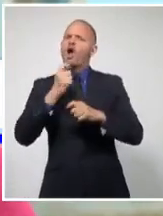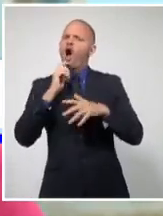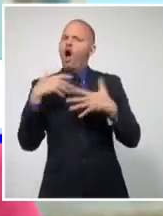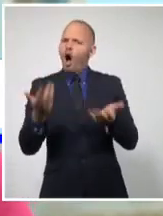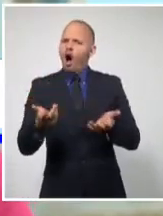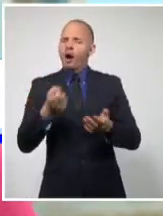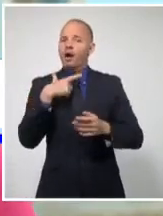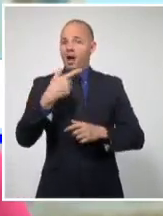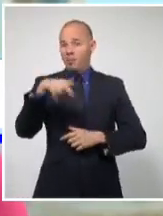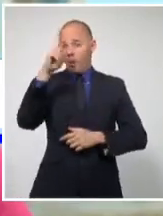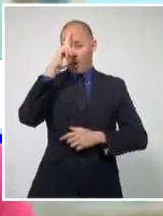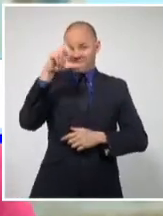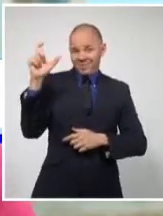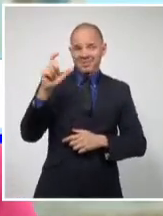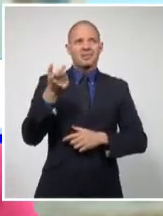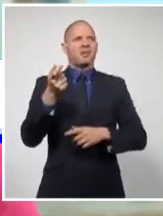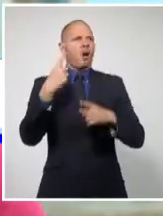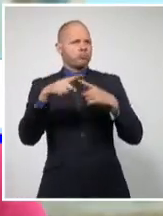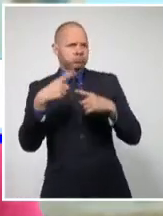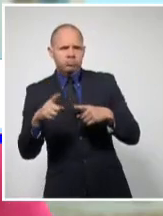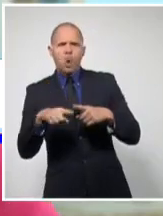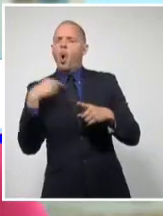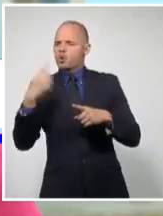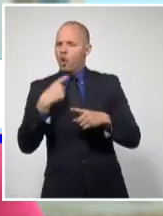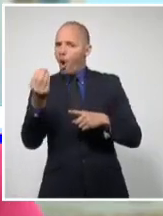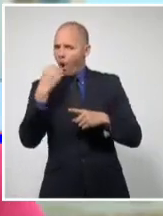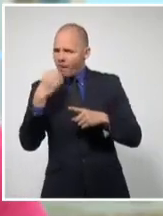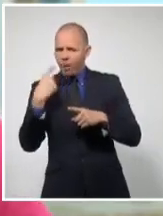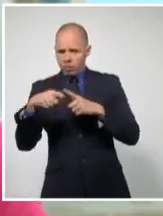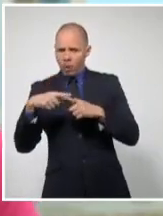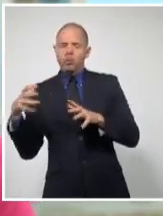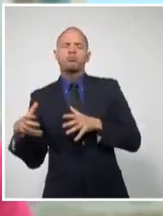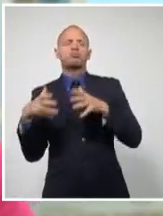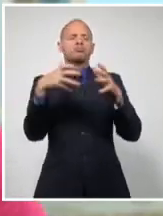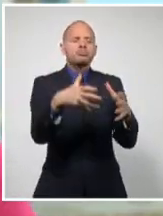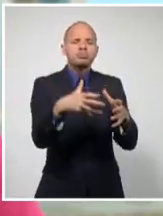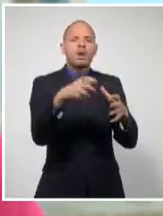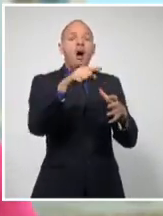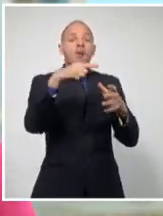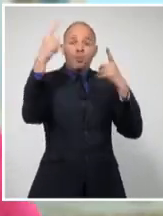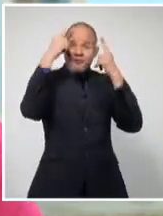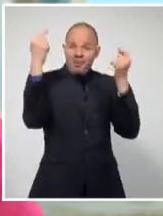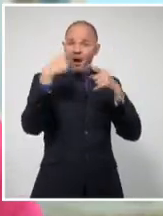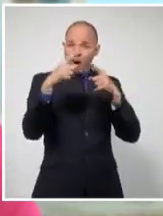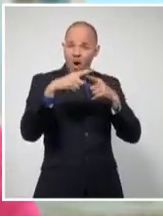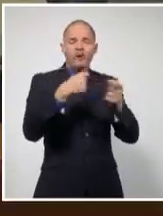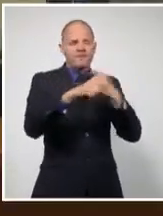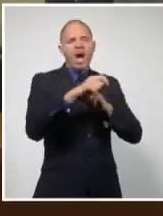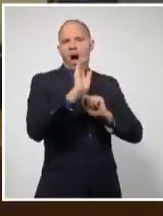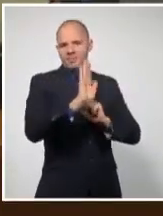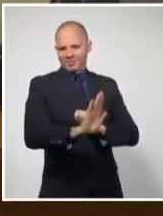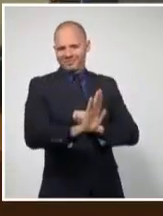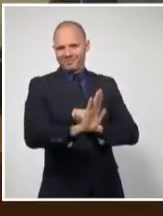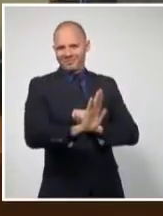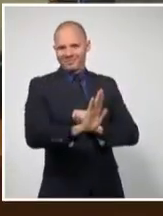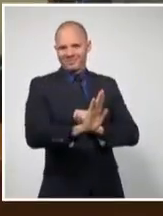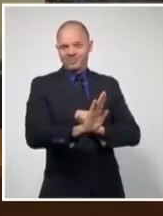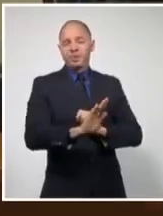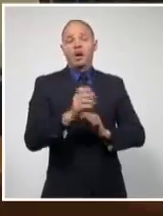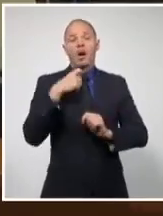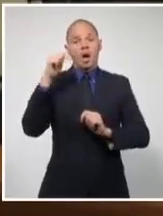pública. De ellos, en 8 hospitales que están en primera línea de combate contra la COVID-19. La experiencia